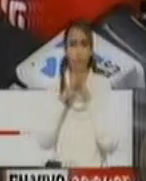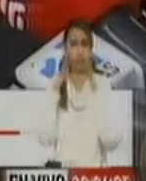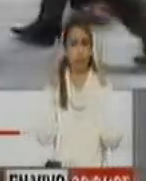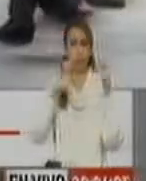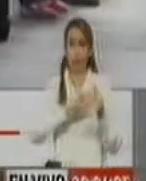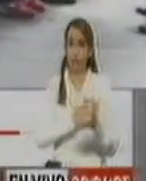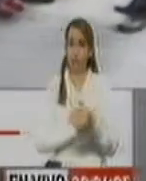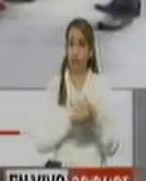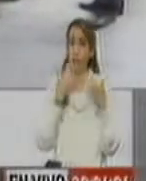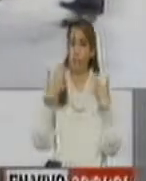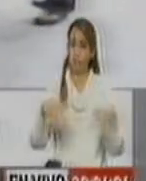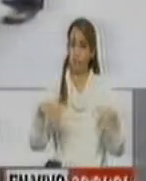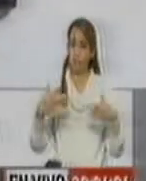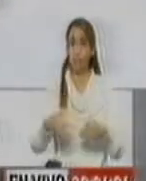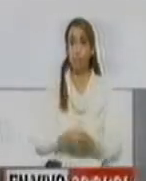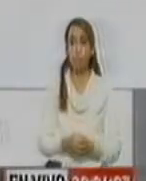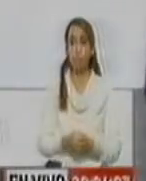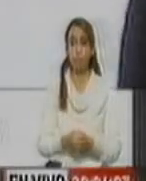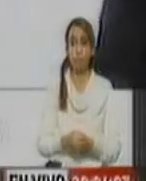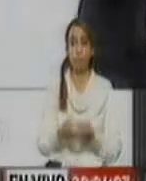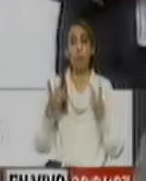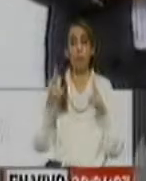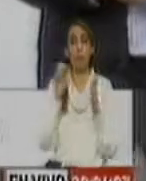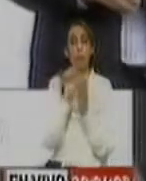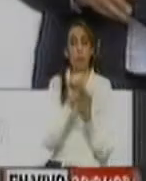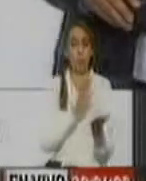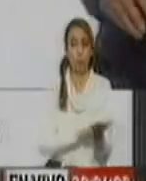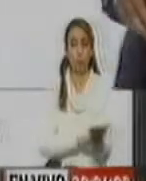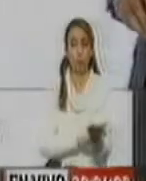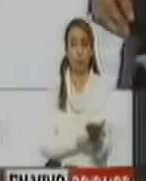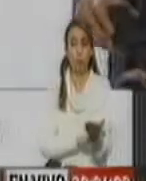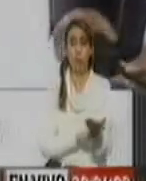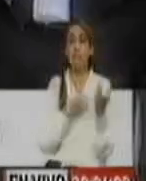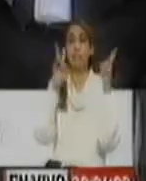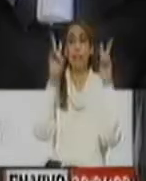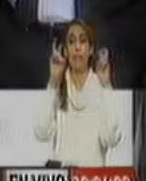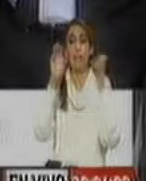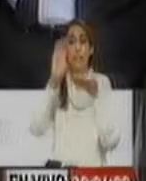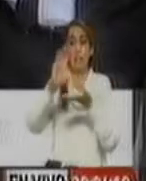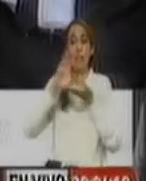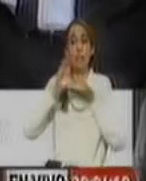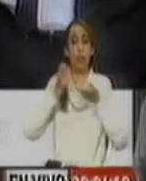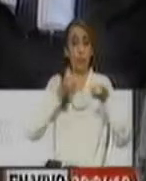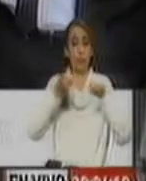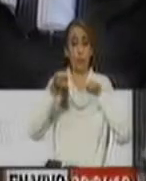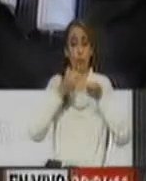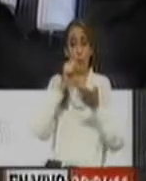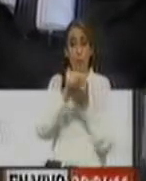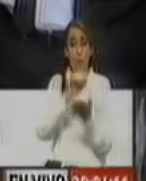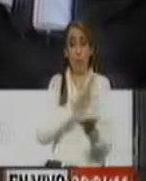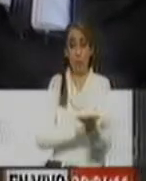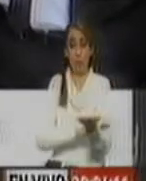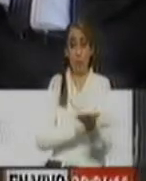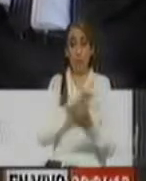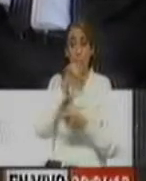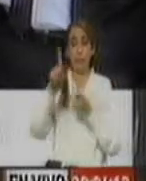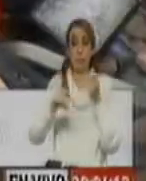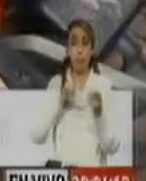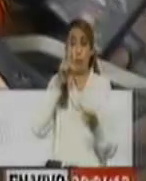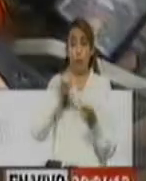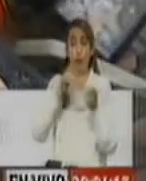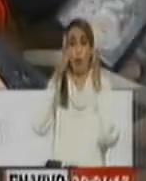calamitoso. También llegaron con propuestas en el manejo presupuestario. Una de ellas, la que plantea el prefecto de Loja, Gustavo